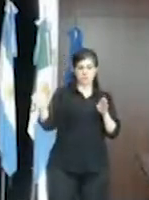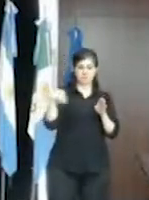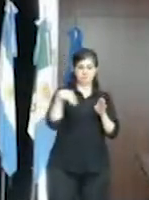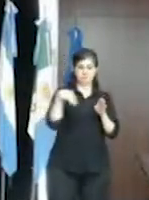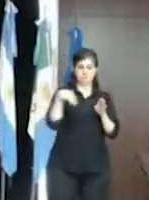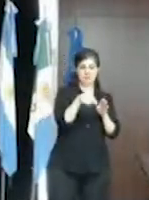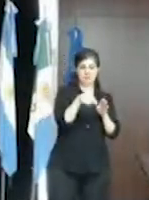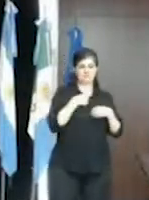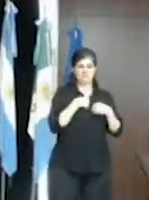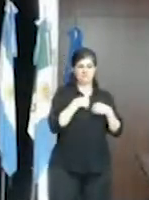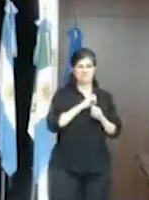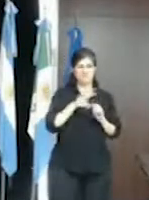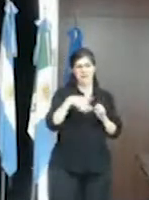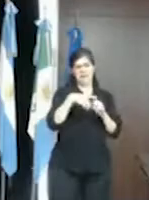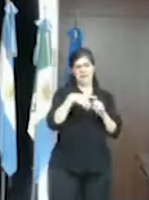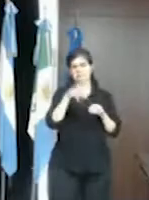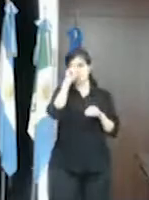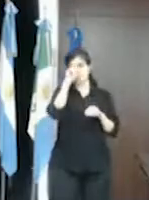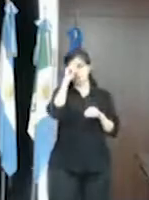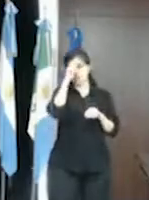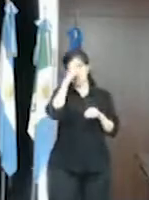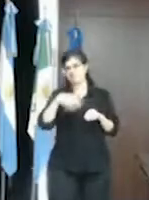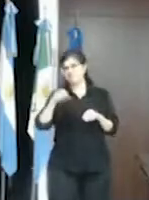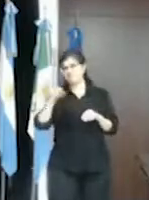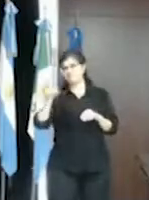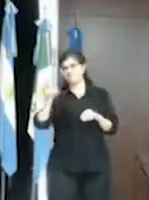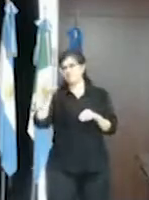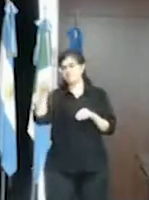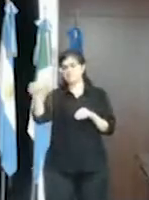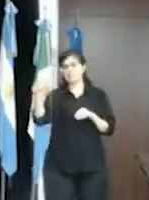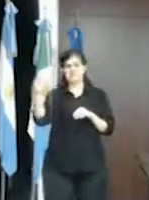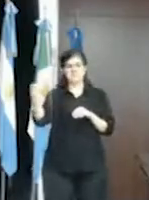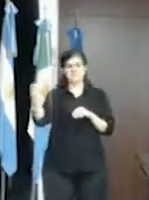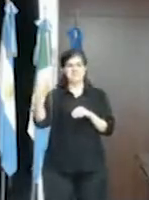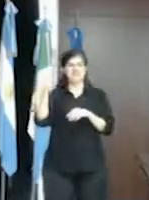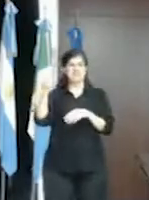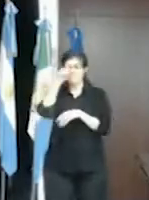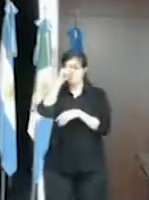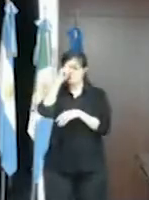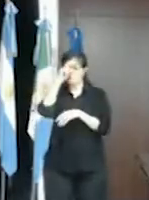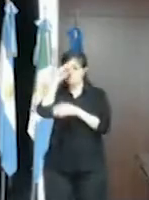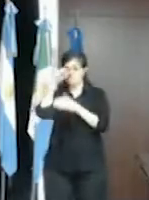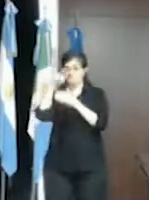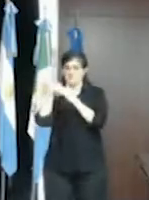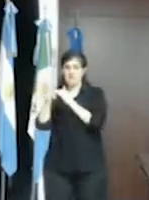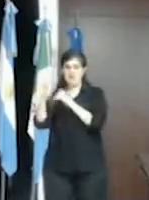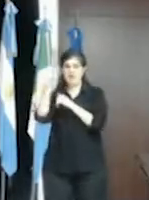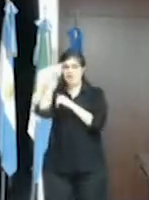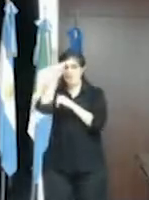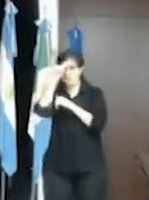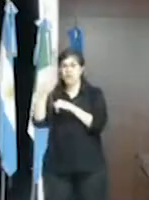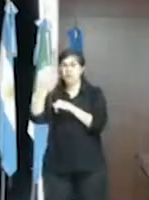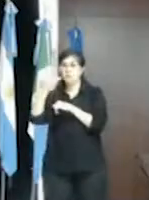hospital. El sábado estuvo internado, el domingo le sacaron la morfina para ver cómo reaccionaba él y el lunes le dan el alta médica. Lógico,